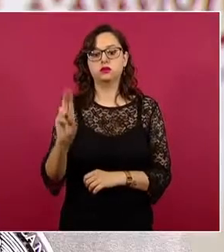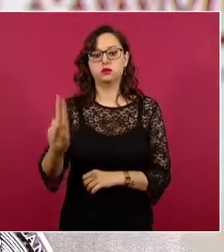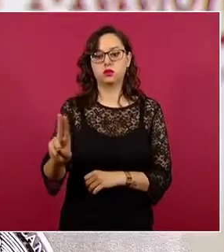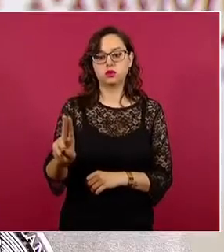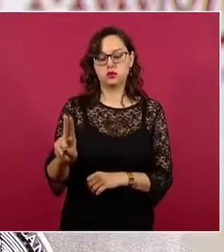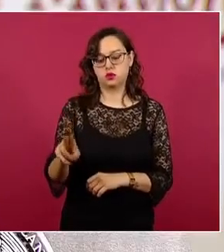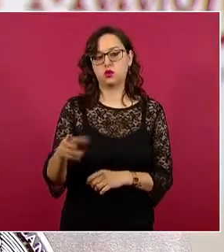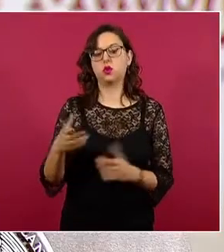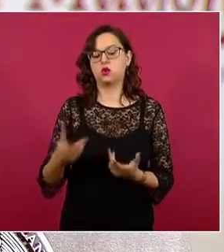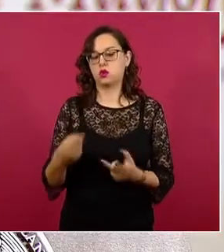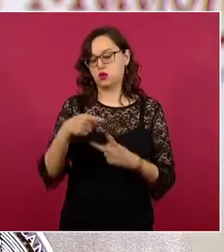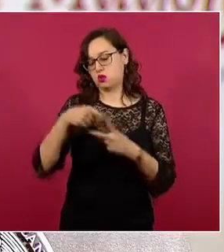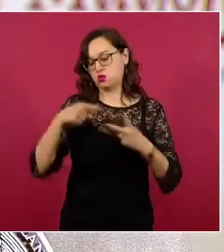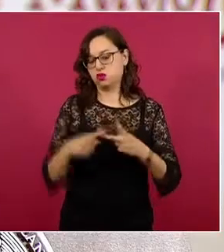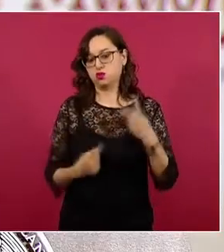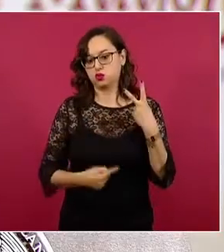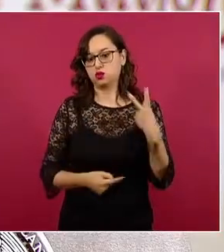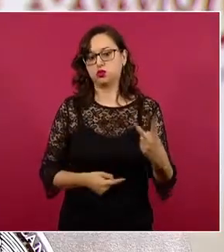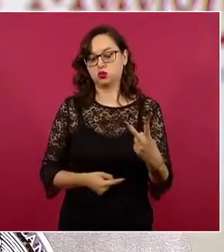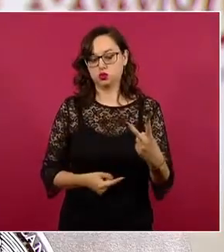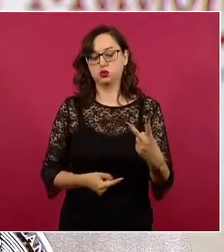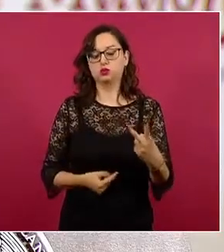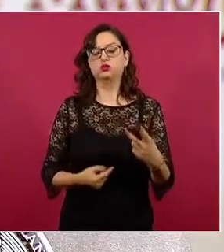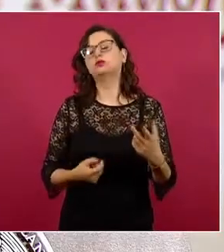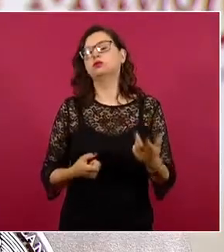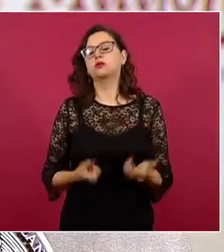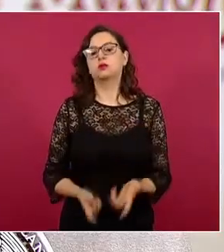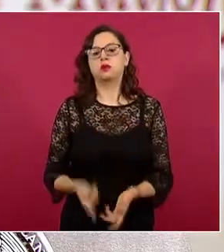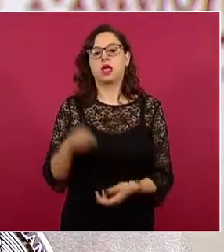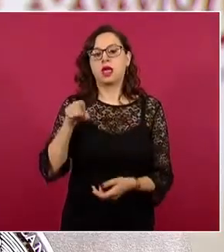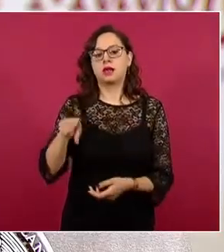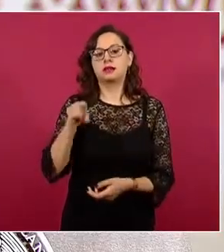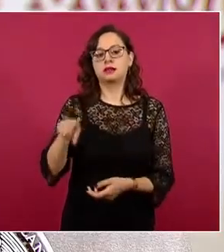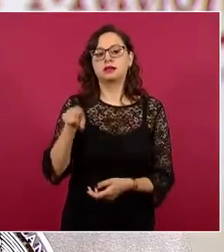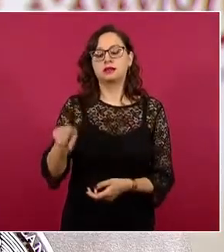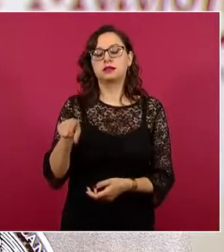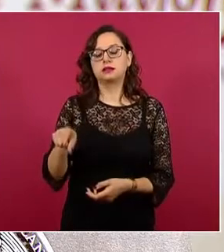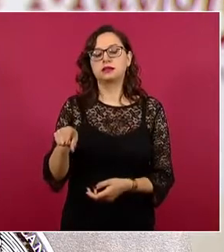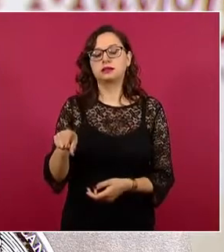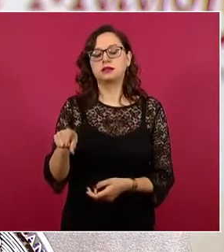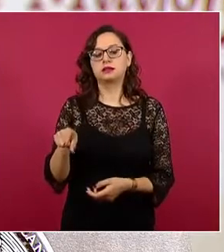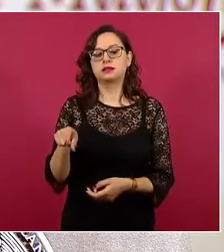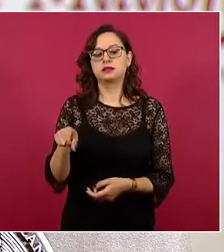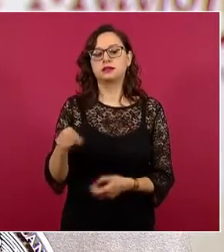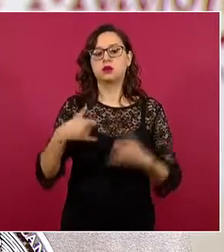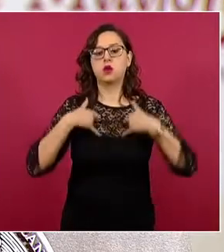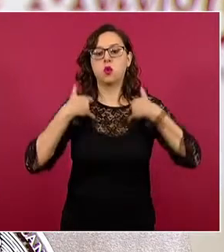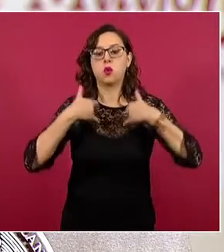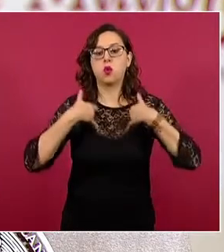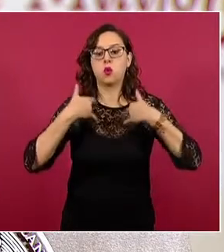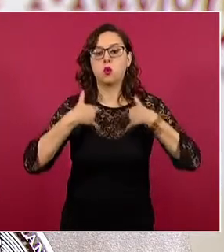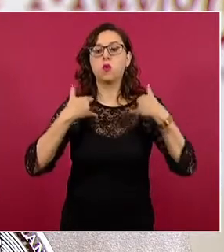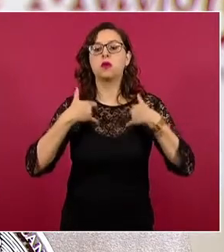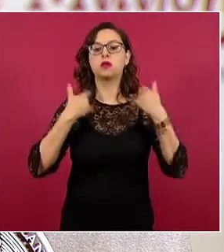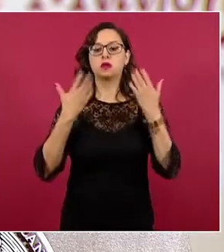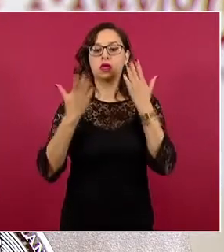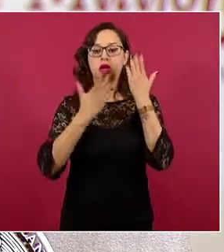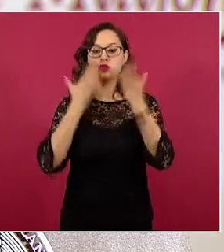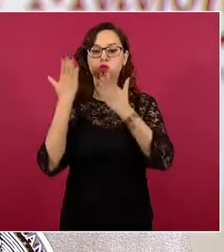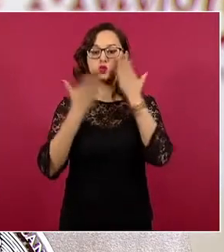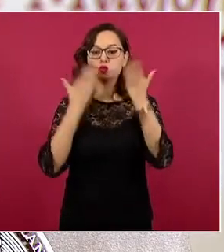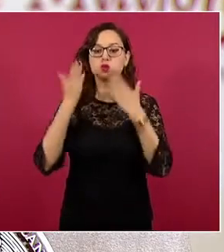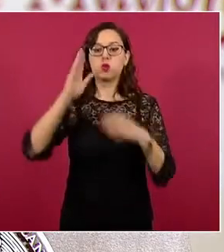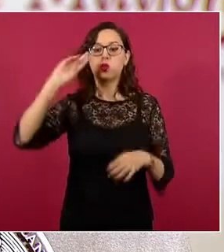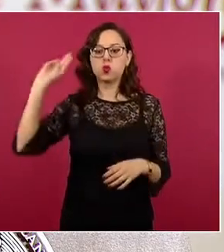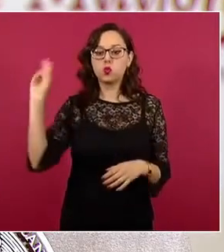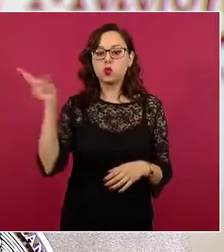o técnico superior. En este programa atendemos principalmente a los jóvenes que estudian en